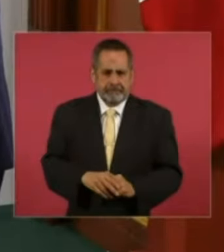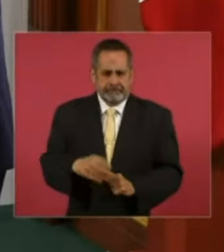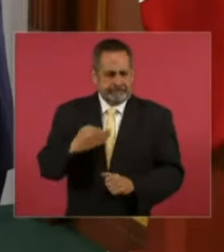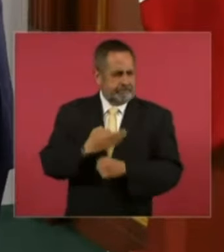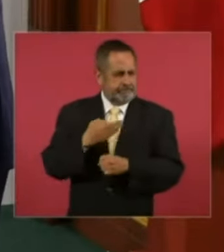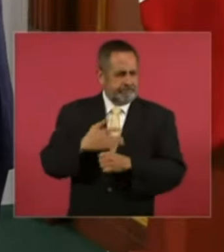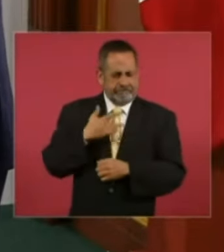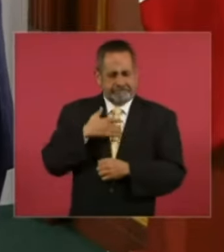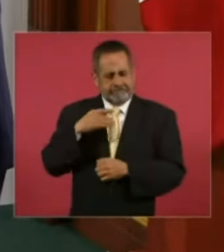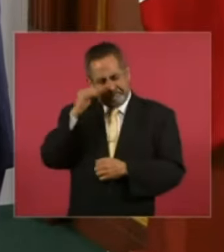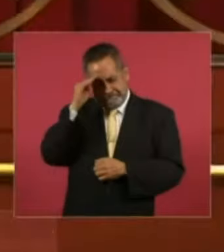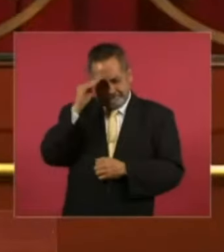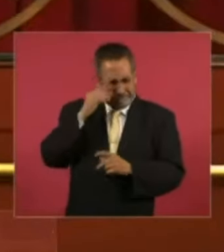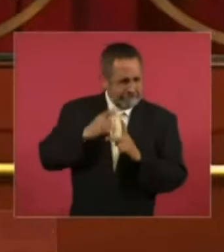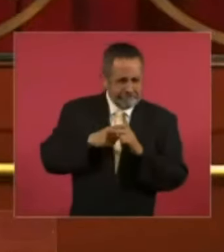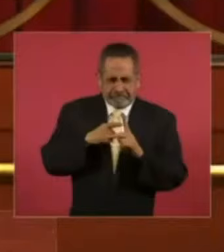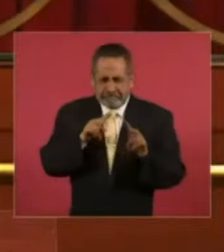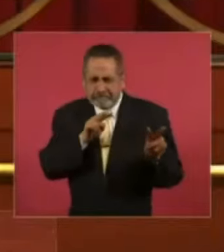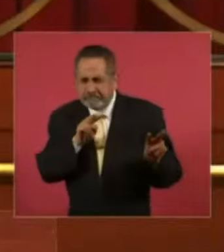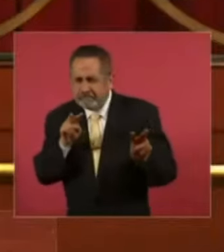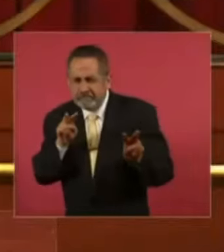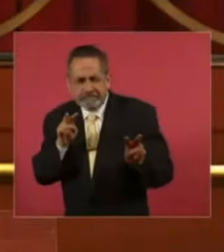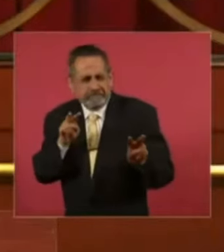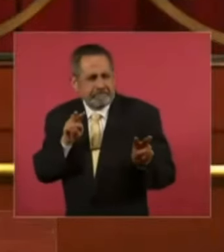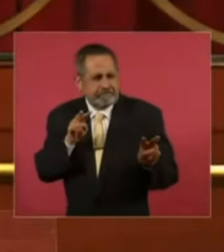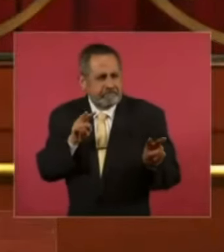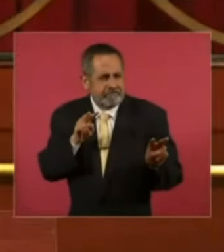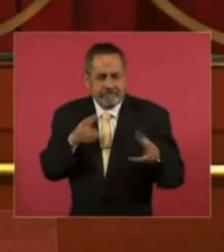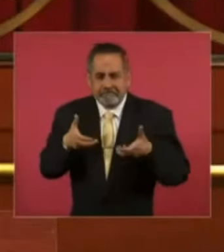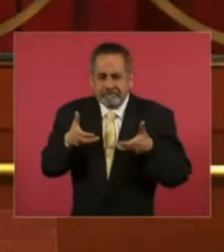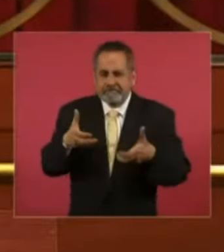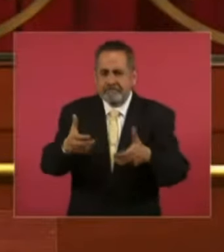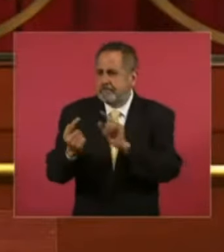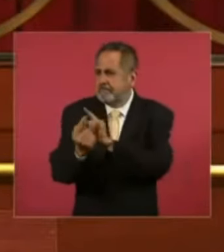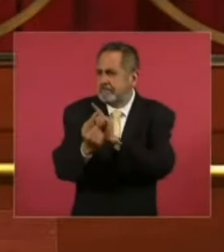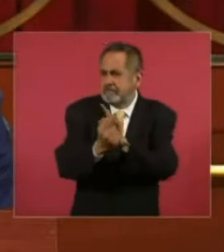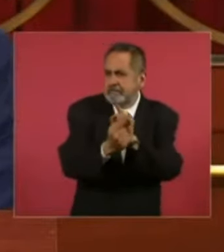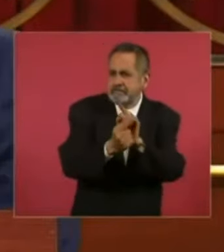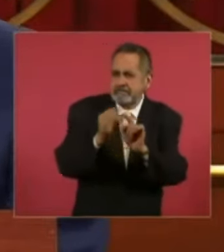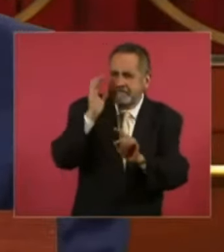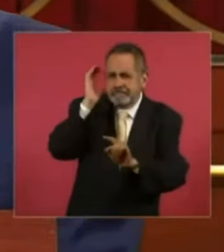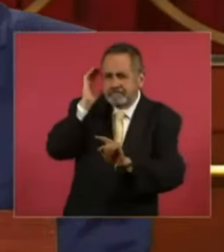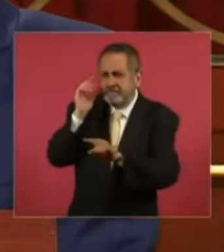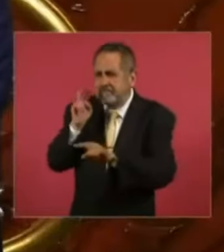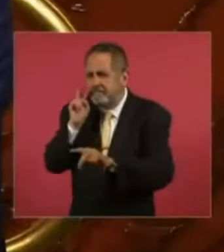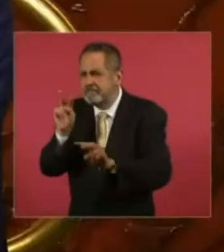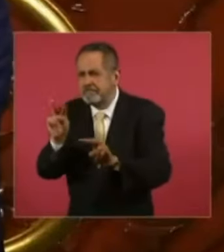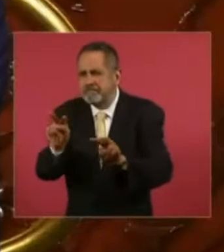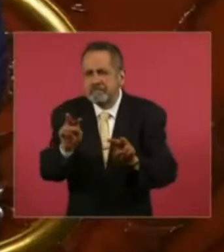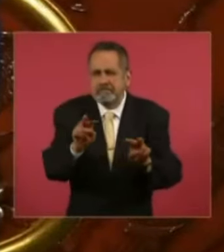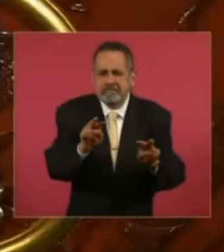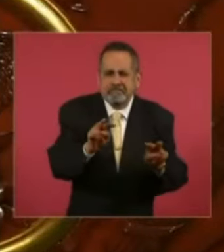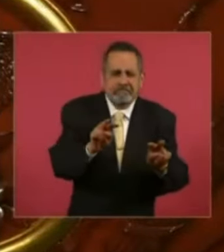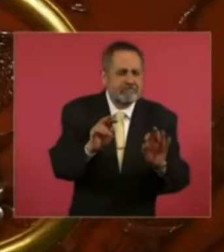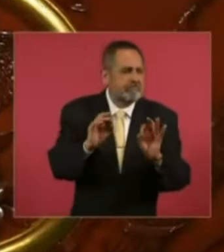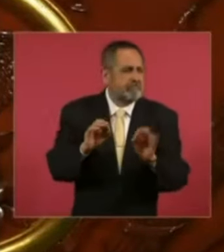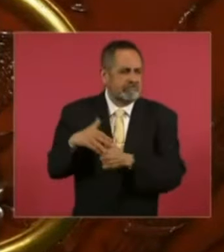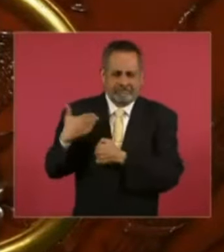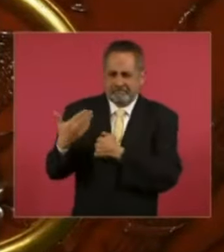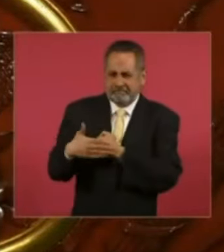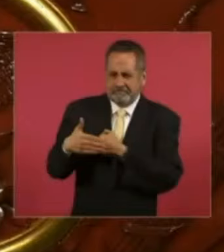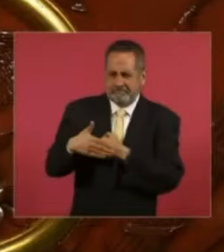de estructuras electorales voluminosas y la eliminación de las